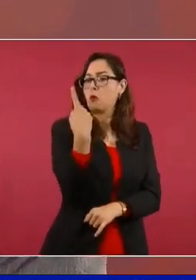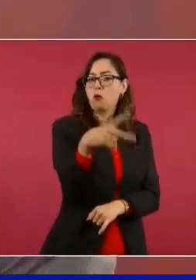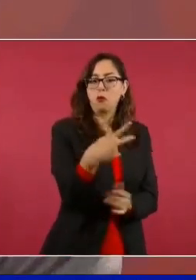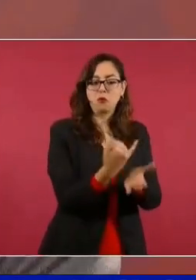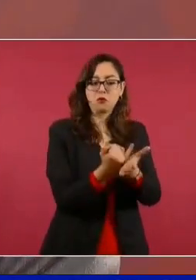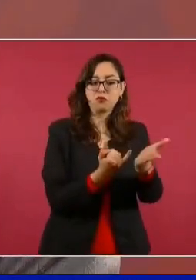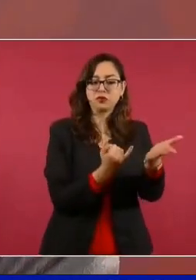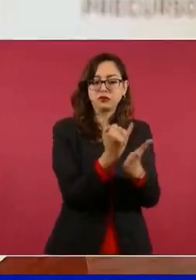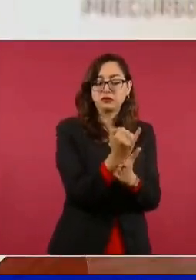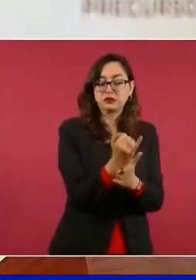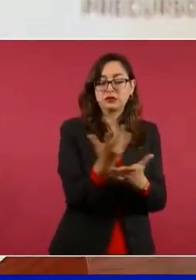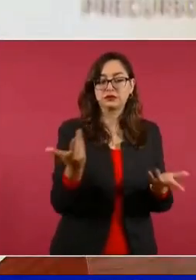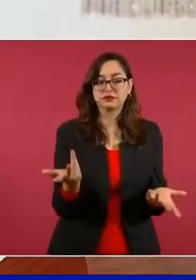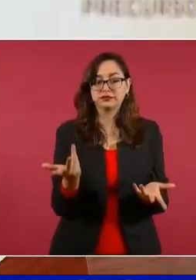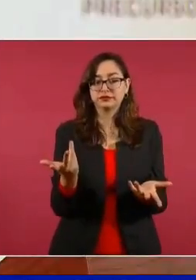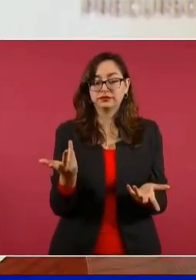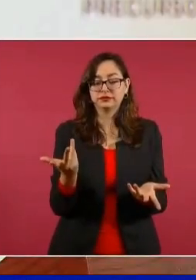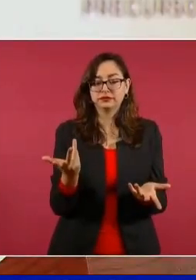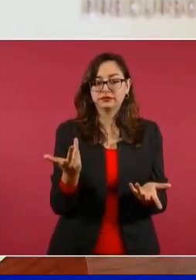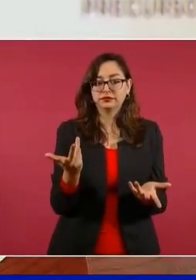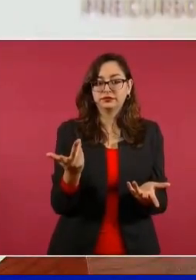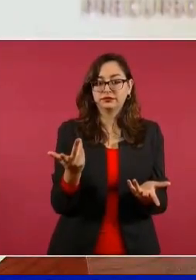si no se dice la verdad.